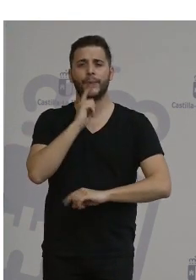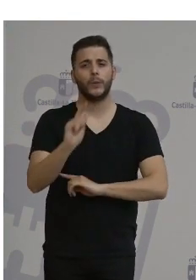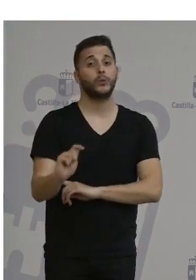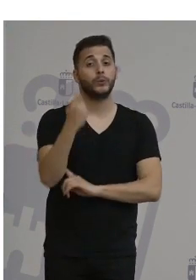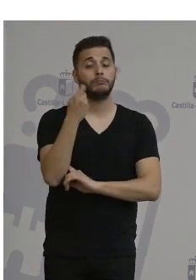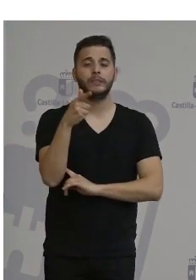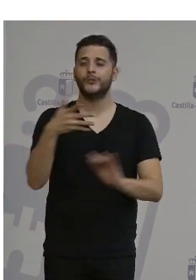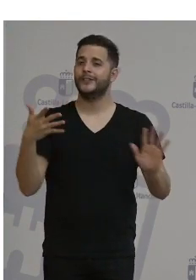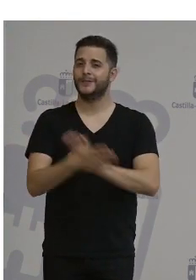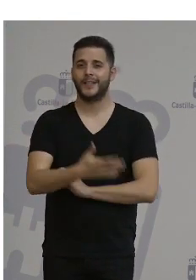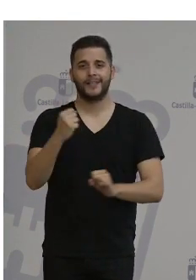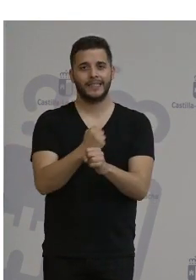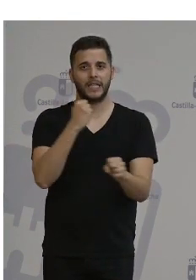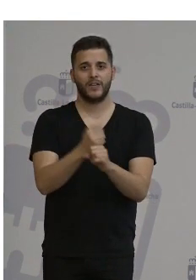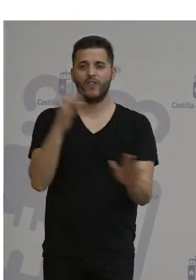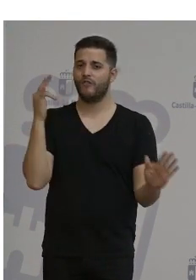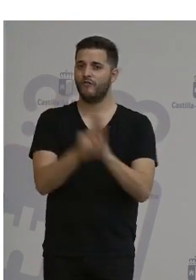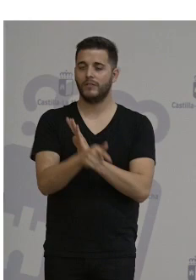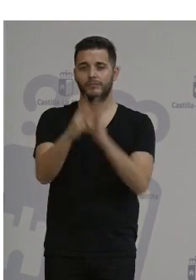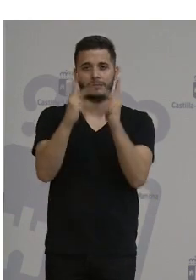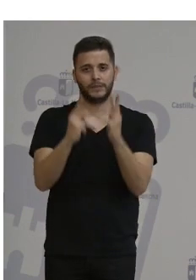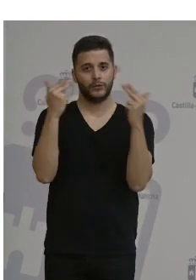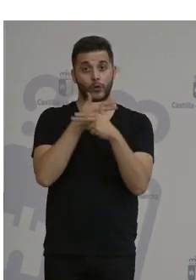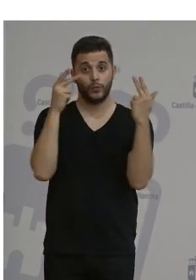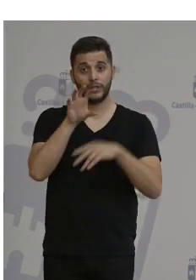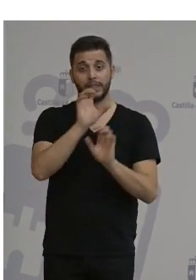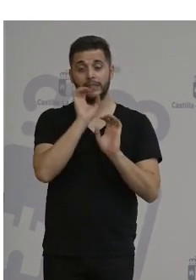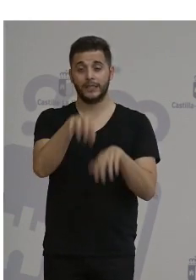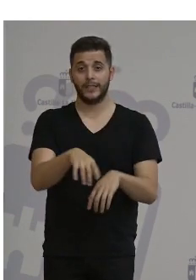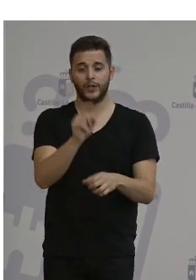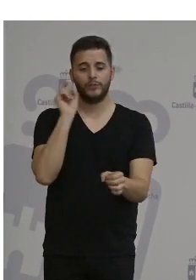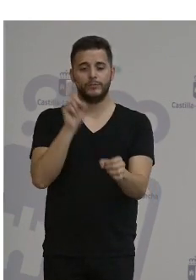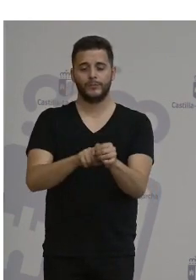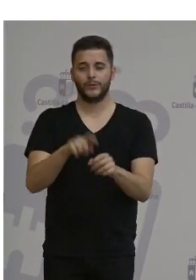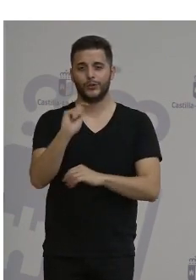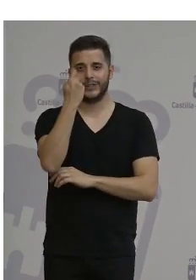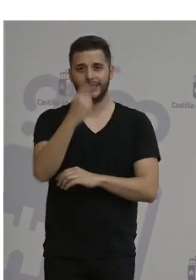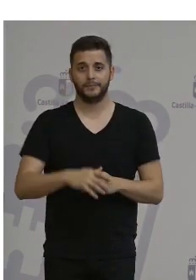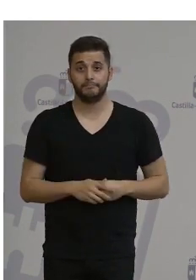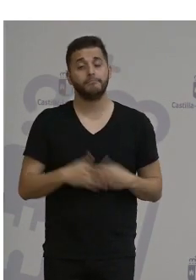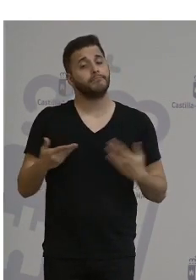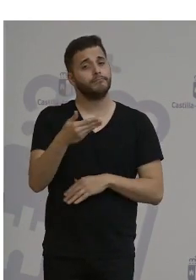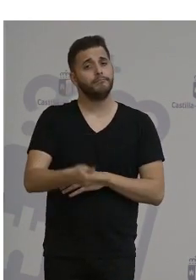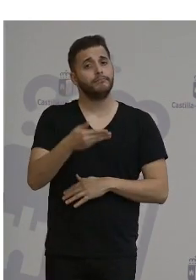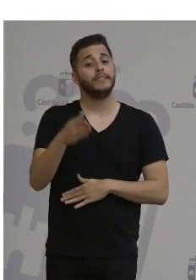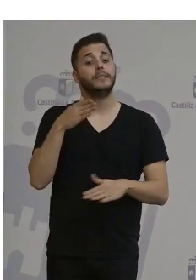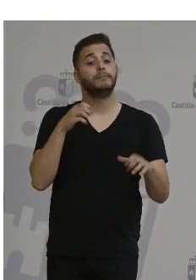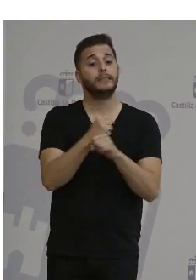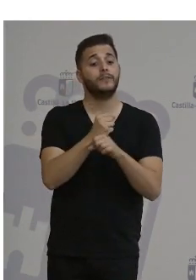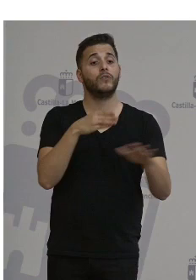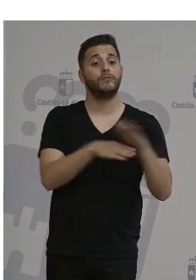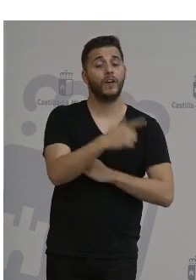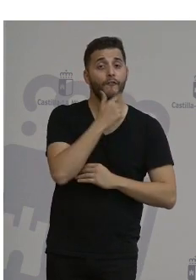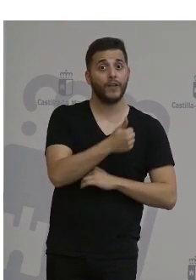puesto de trabajo fijo en la Administración Pública de Castilla y León. Pero si importante es facilitar el acceso a estos empleos igual